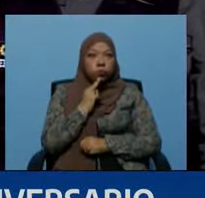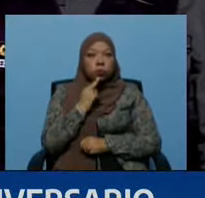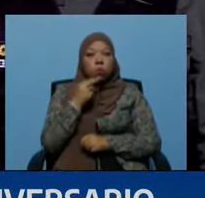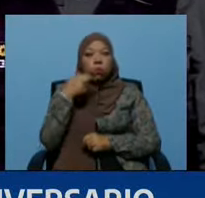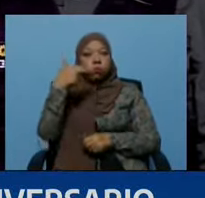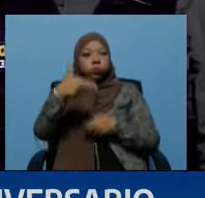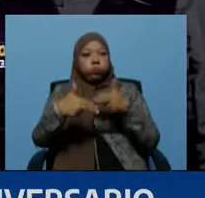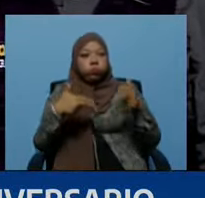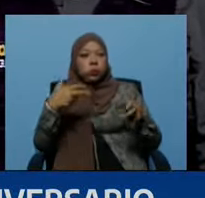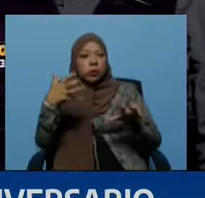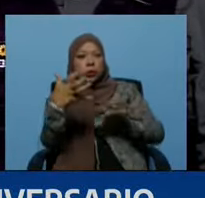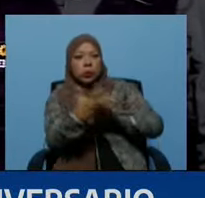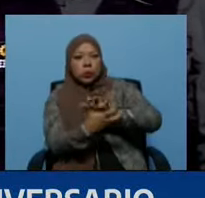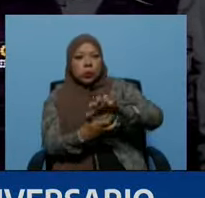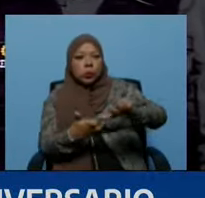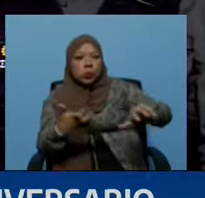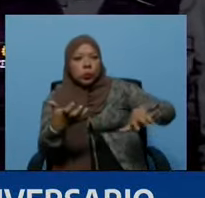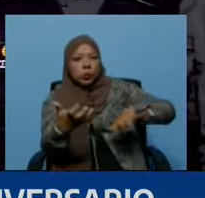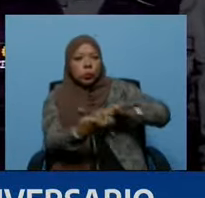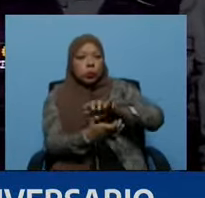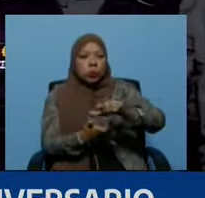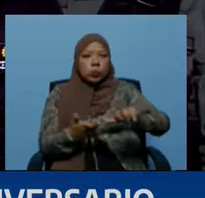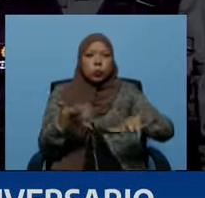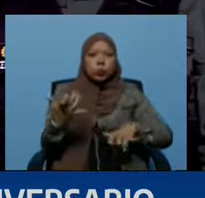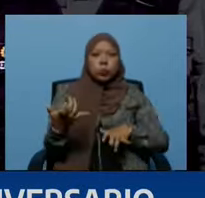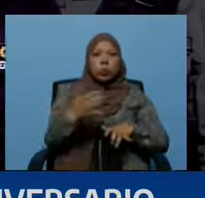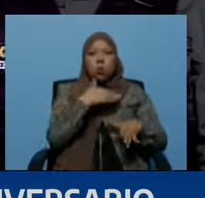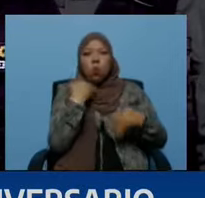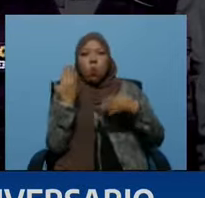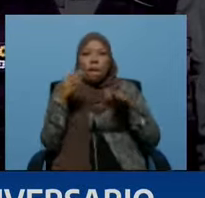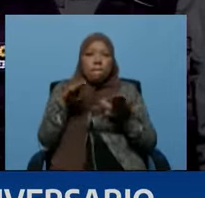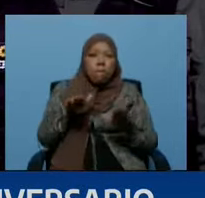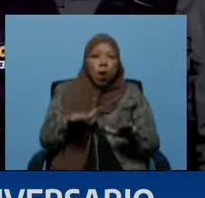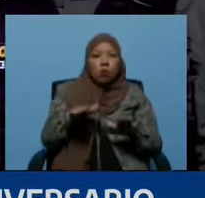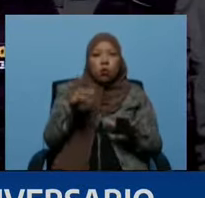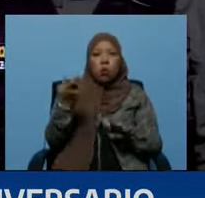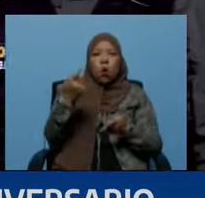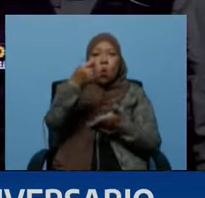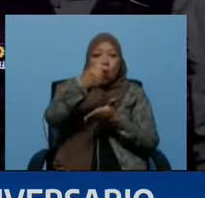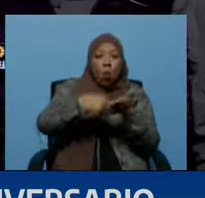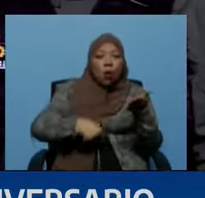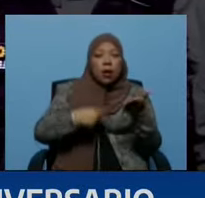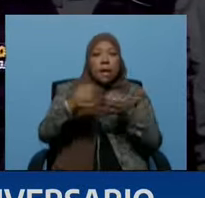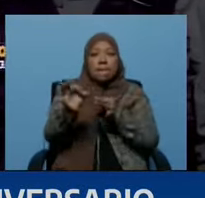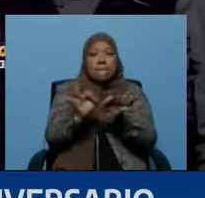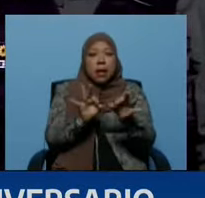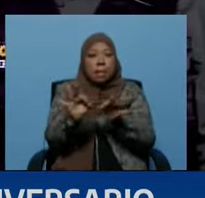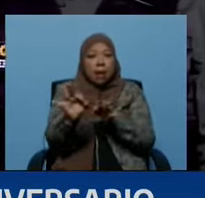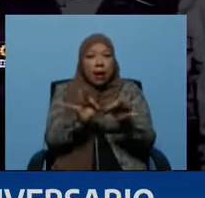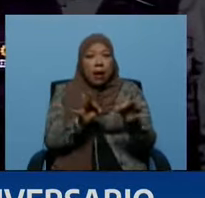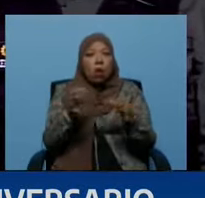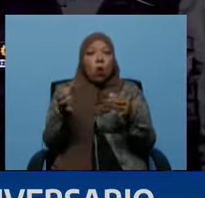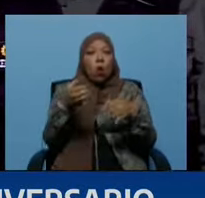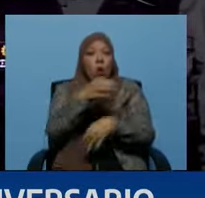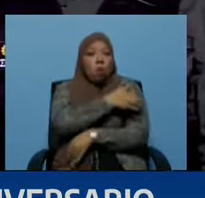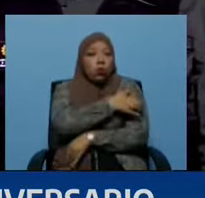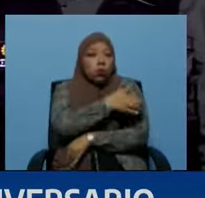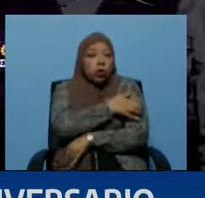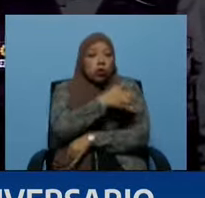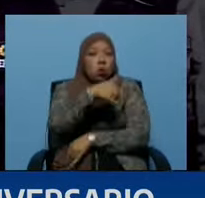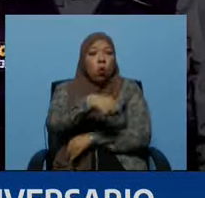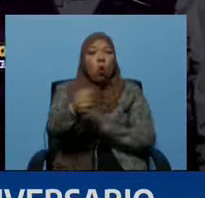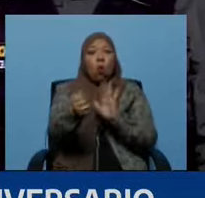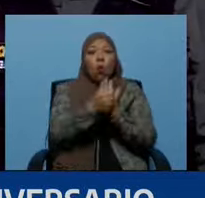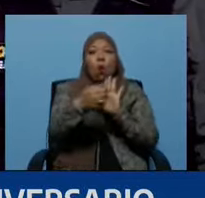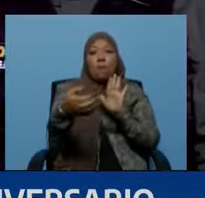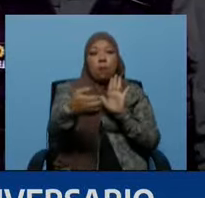asesinados en las emboscadas de criminales, delincuentes, contratados, preparados y entrenados para este golpe de